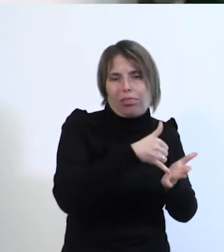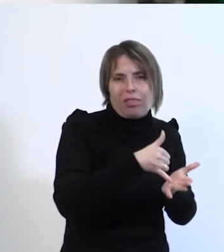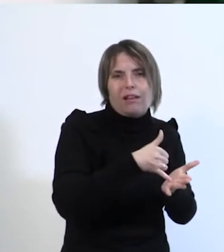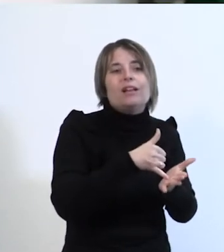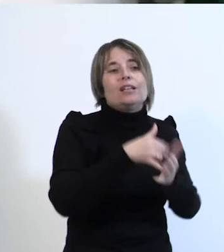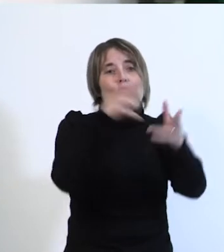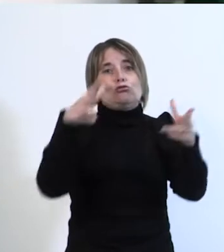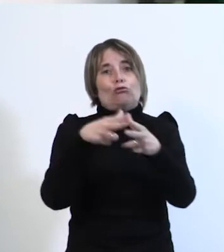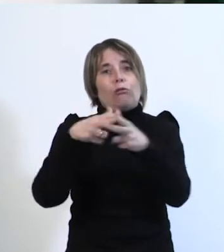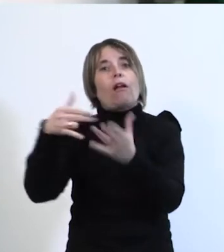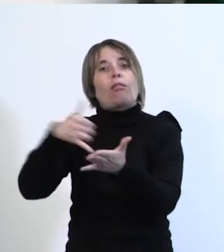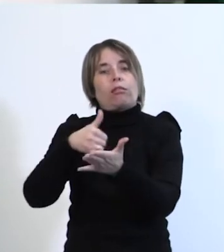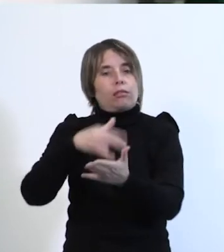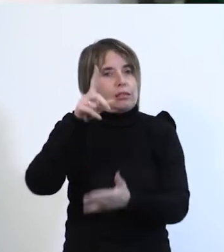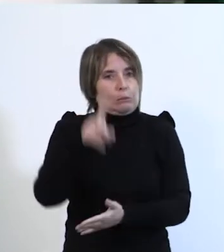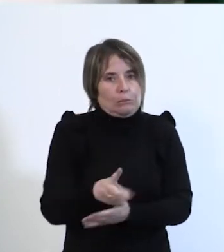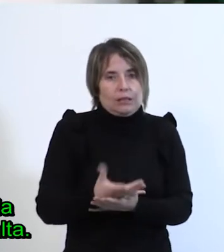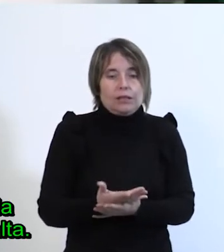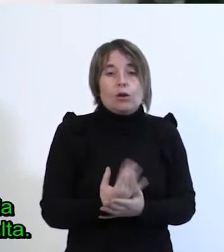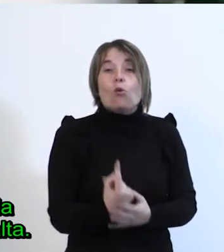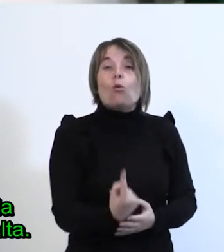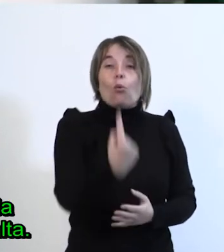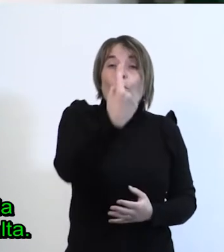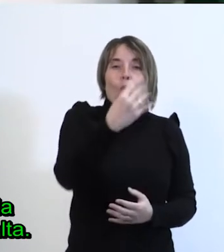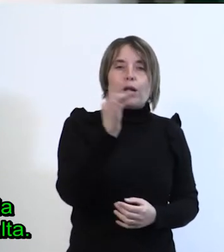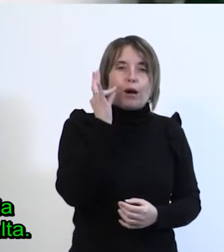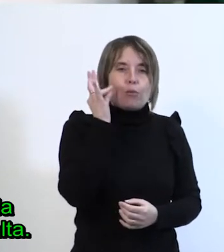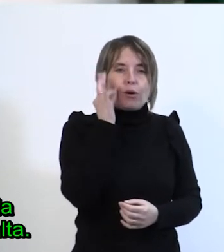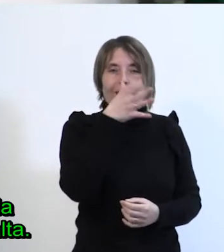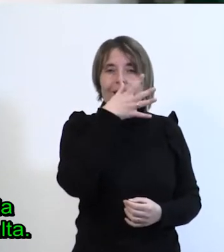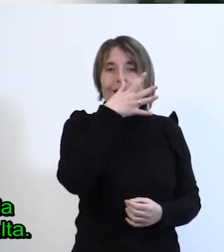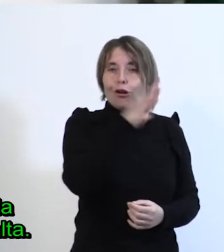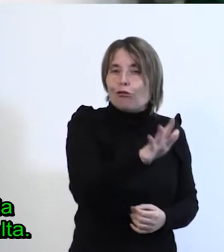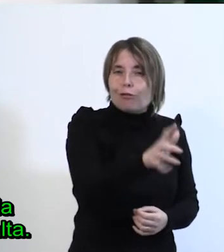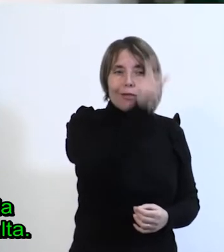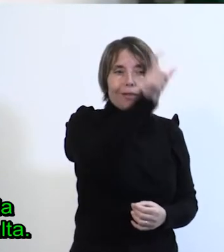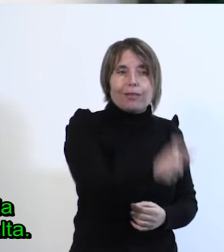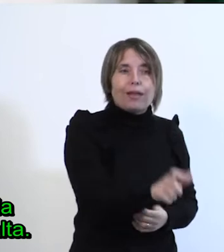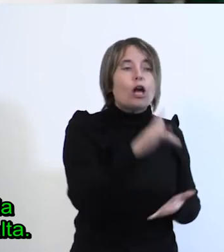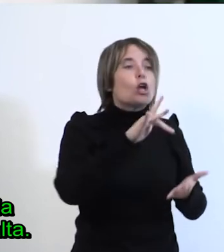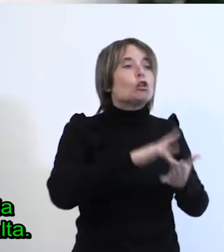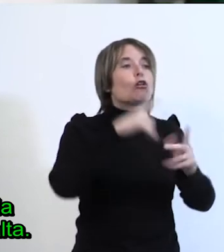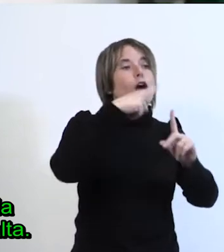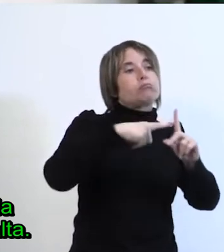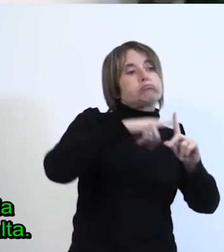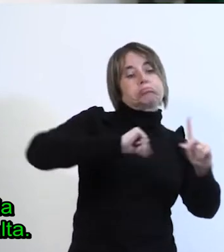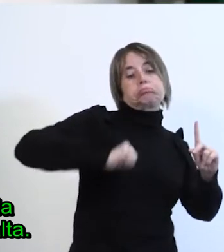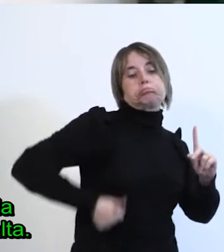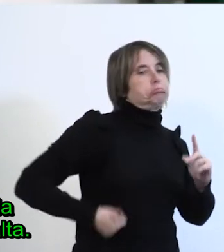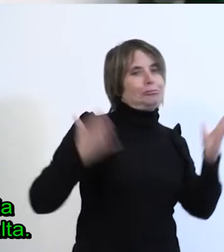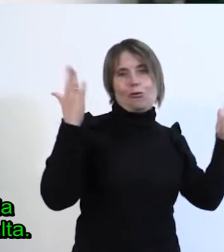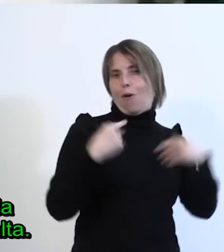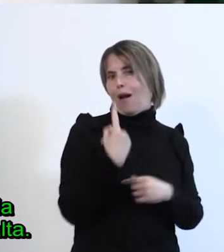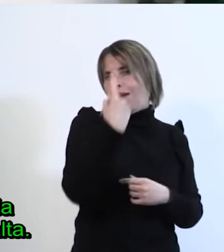educativo y con vulnerabilidad social. No hay una sola mujer denunciada que sea de clase media y